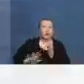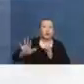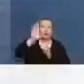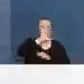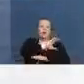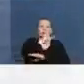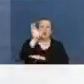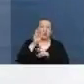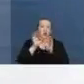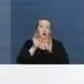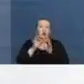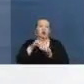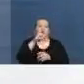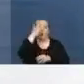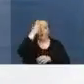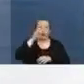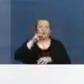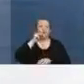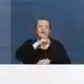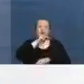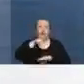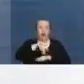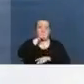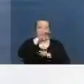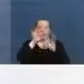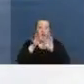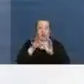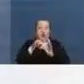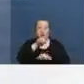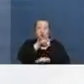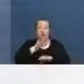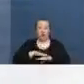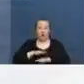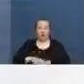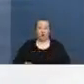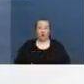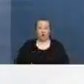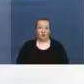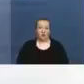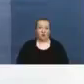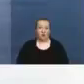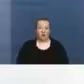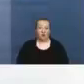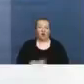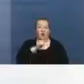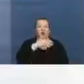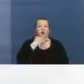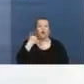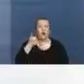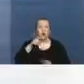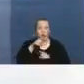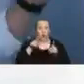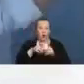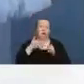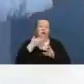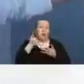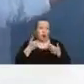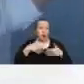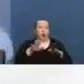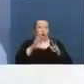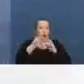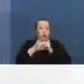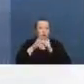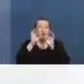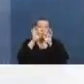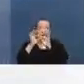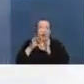al cerro de montecristo una funcionaria culpable en 5 tengo mejor lugar que bueno piensan que ni siquiera un radar nuevo un run que estaba en